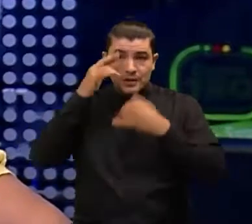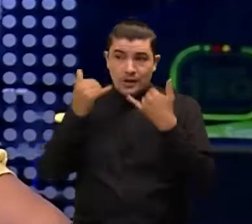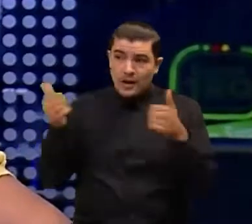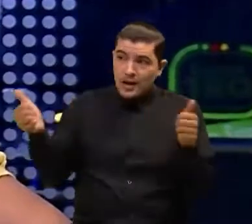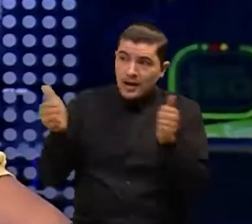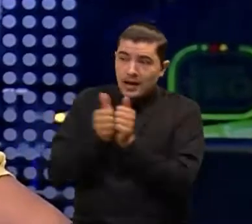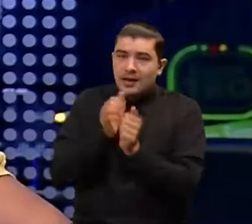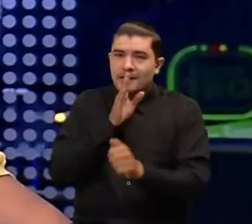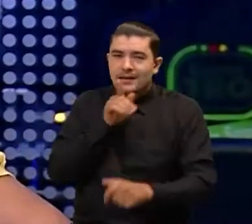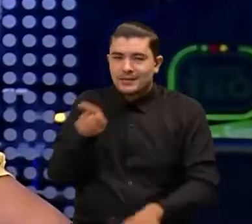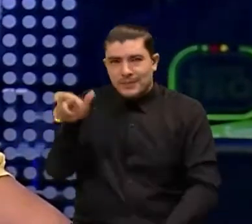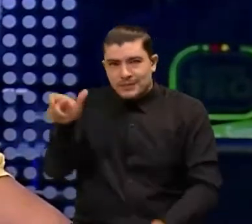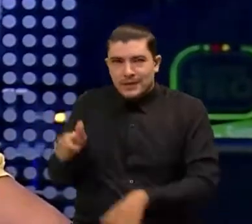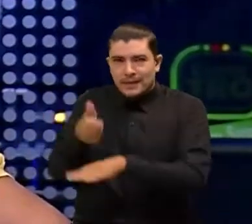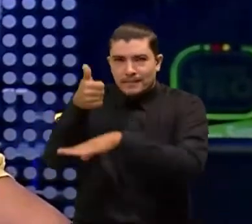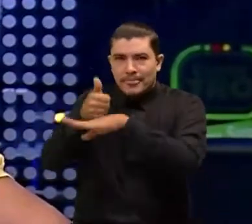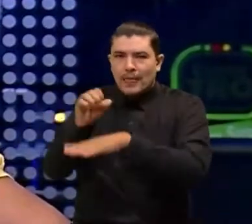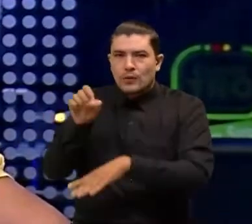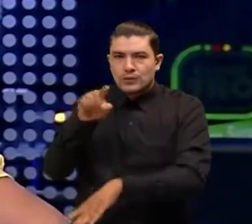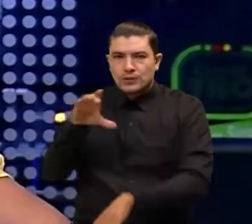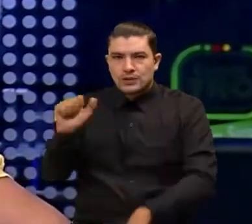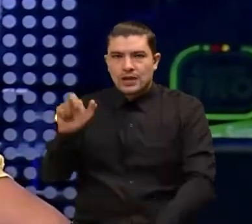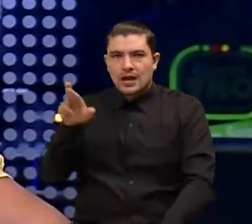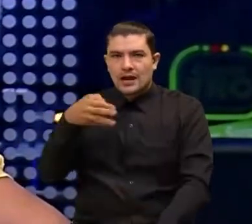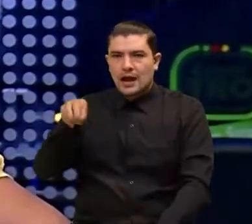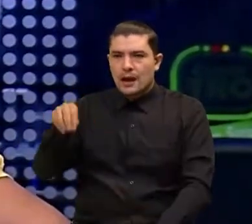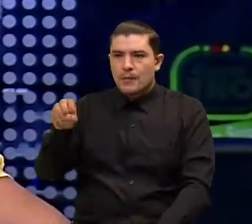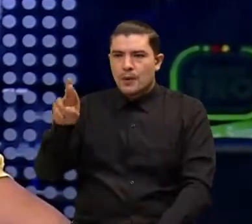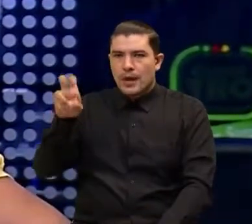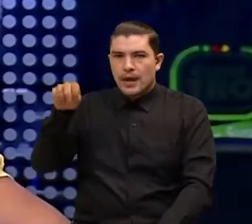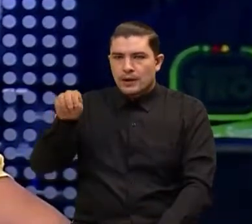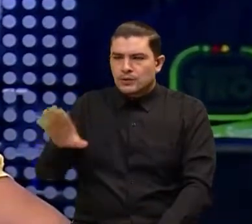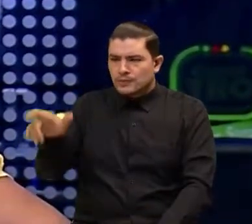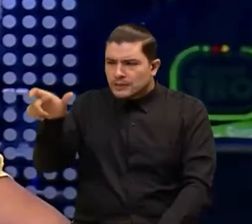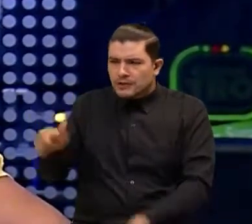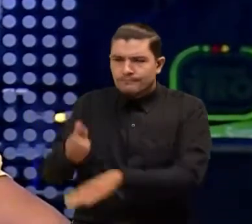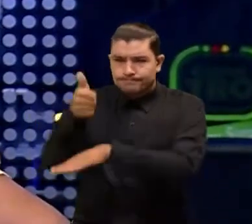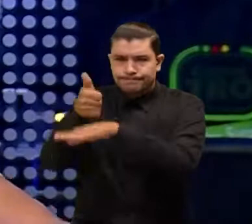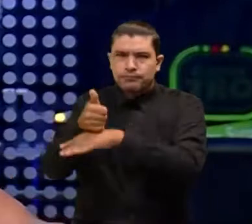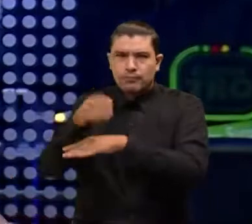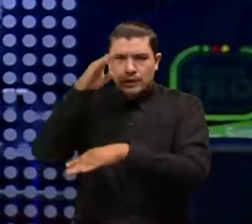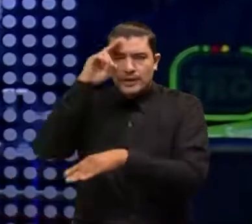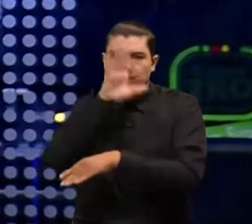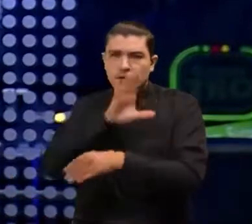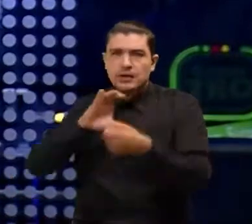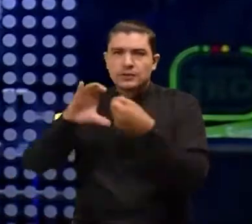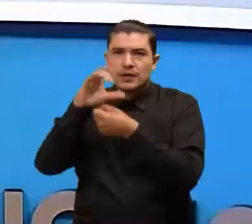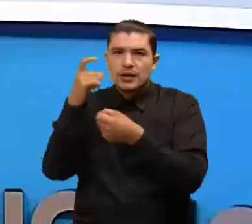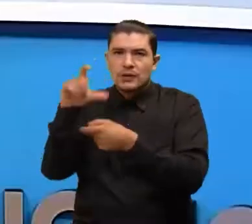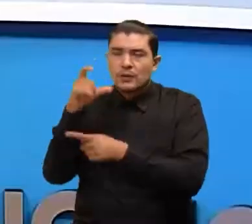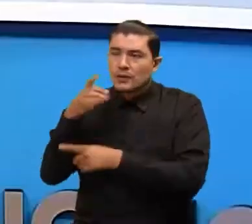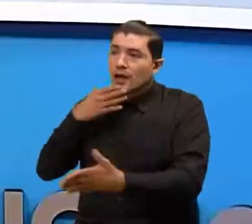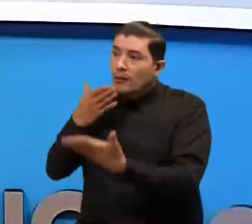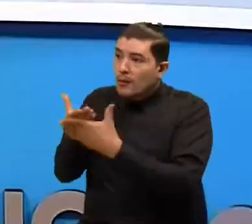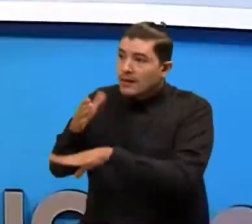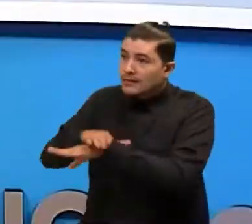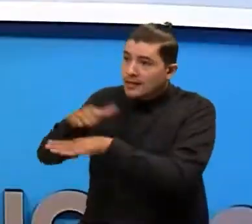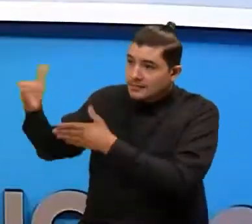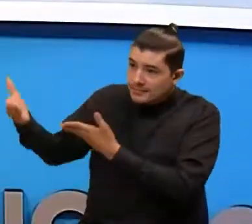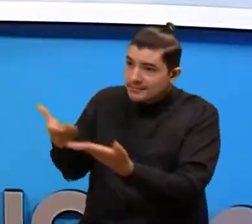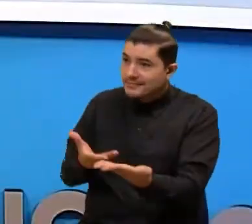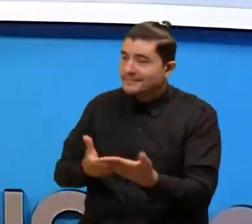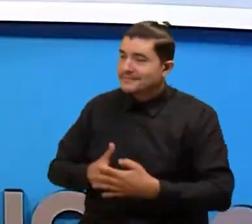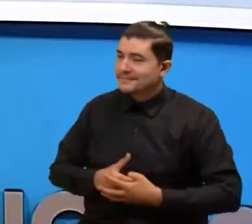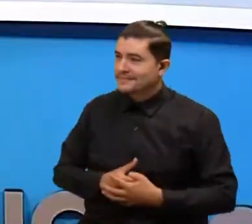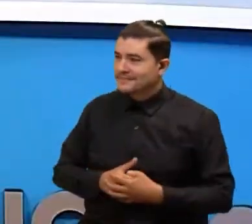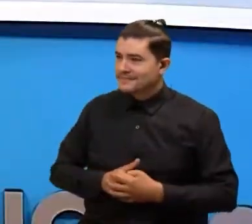emisión el brigadier general Óscar Moreno, quien es el comandante de la Policía Metropolitana de Cúcuta. Con las buenas tardes le damos la bienvenida, general,